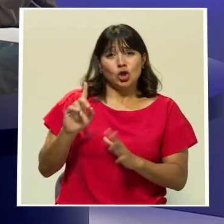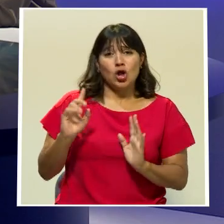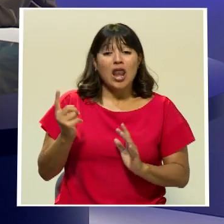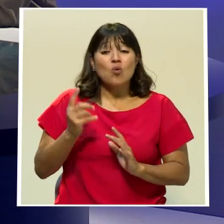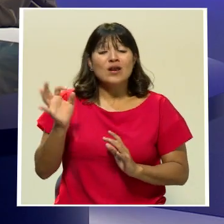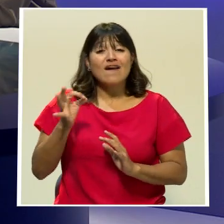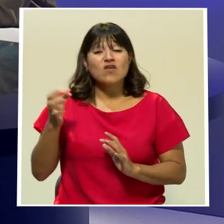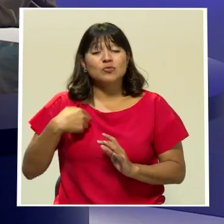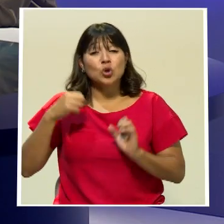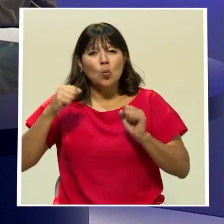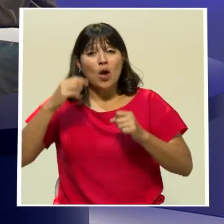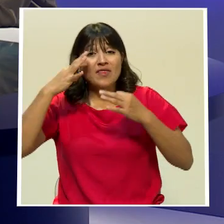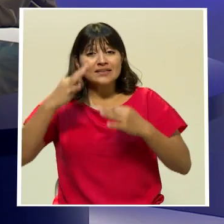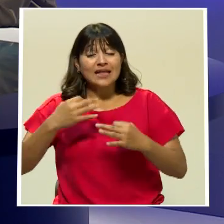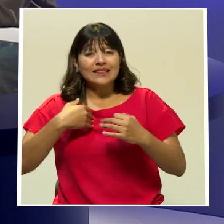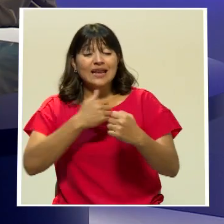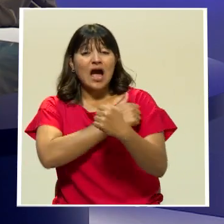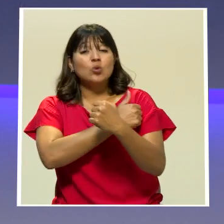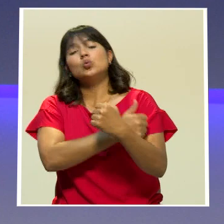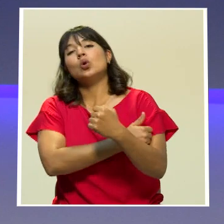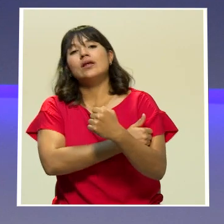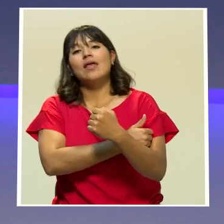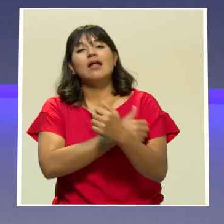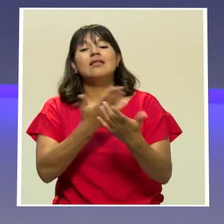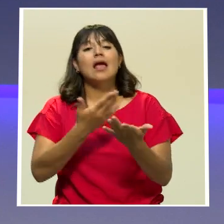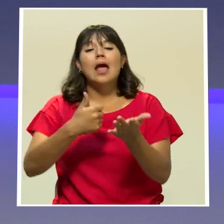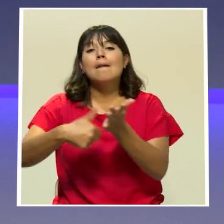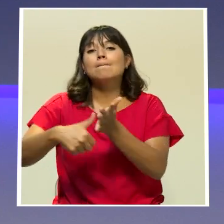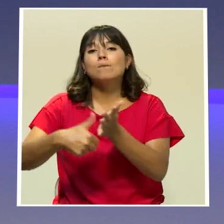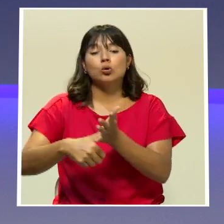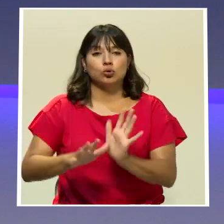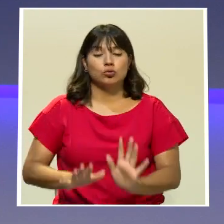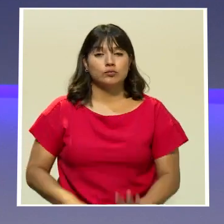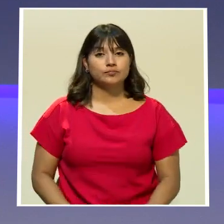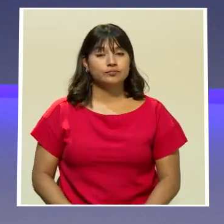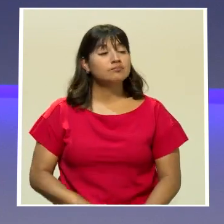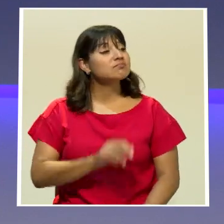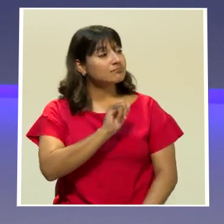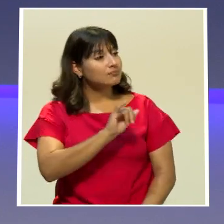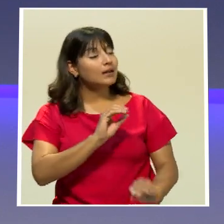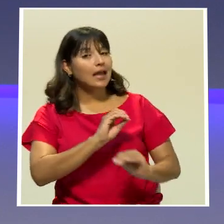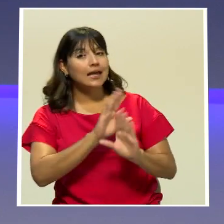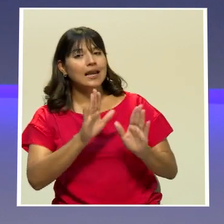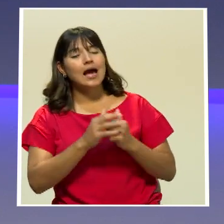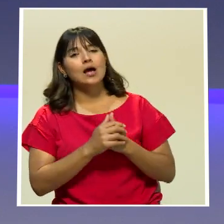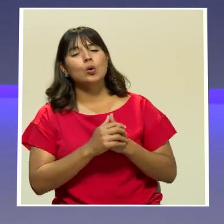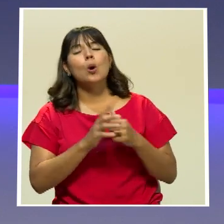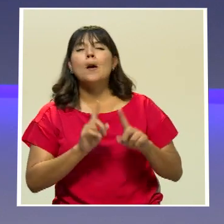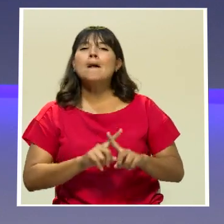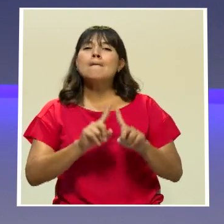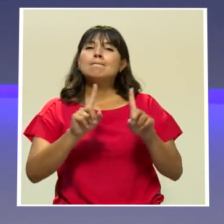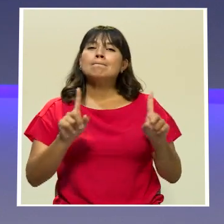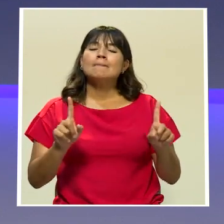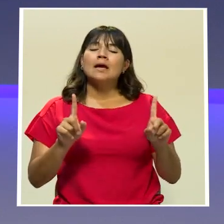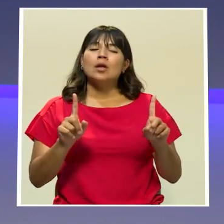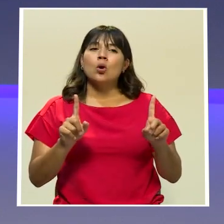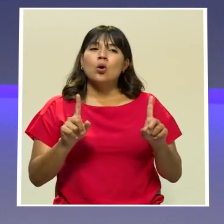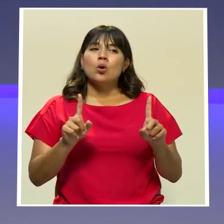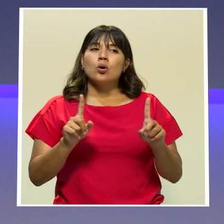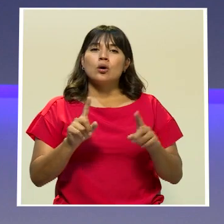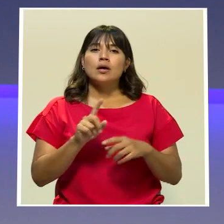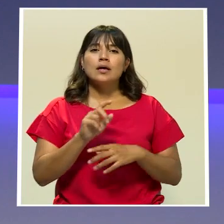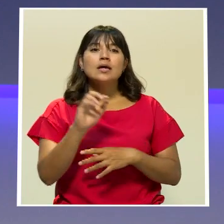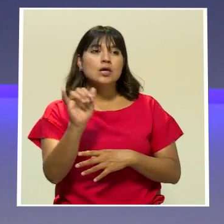Más claro, hay que echarle agua, pero es interesante porque eso no anula la dialéctica de poder